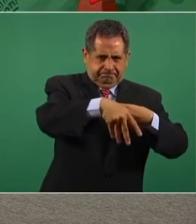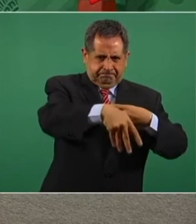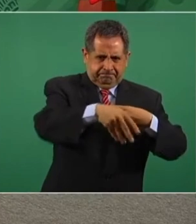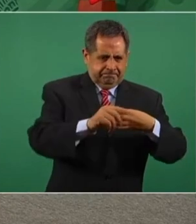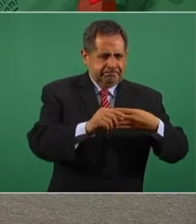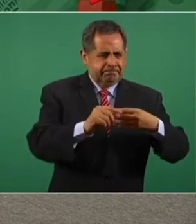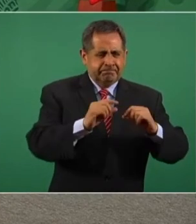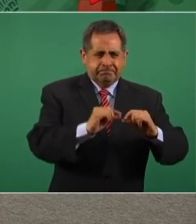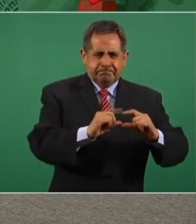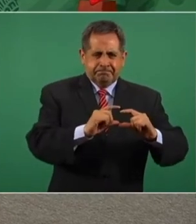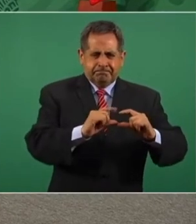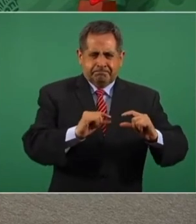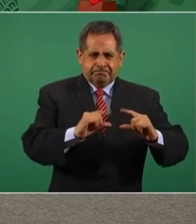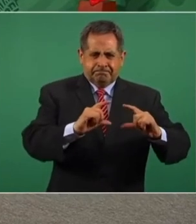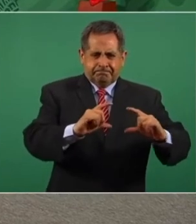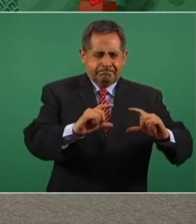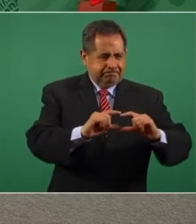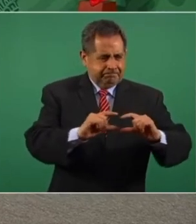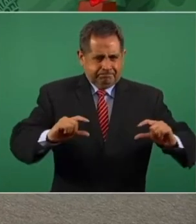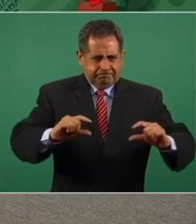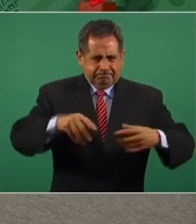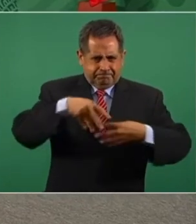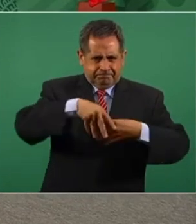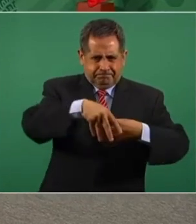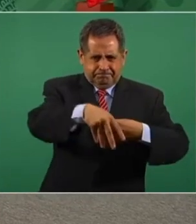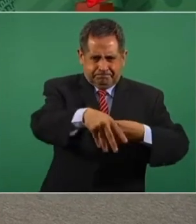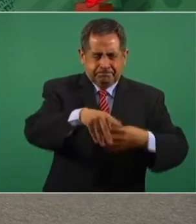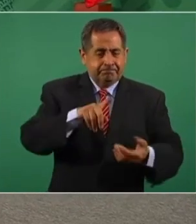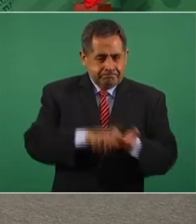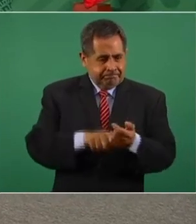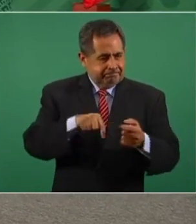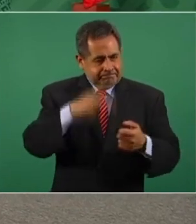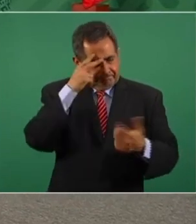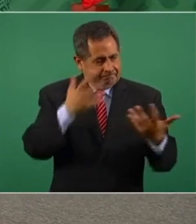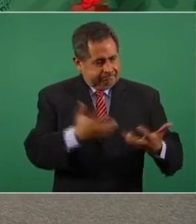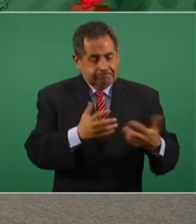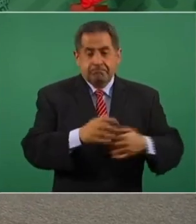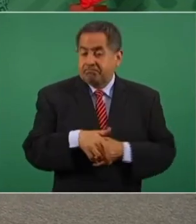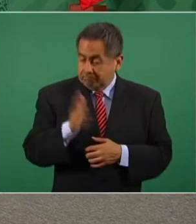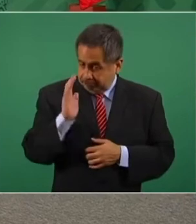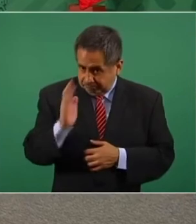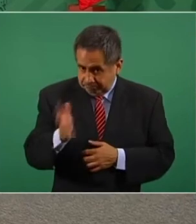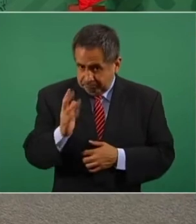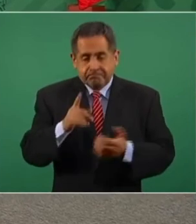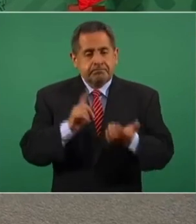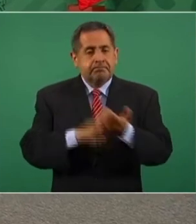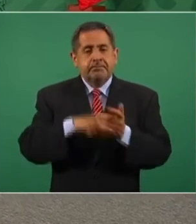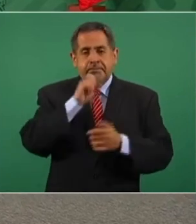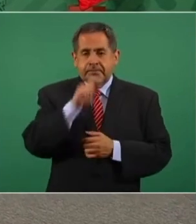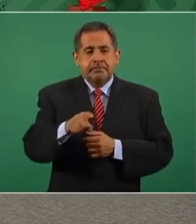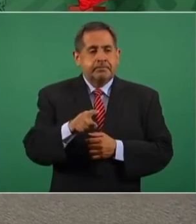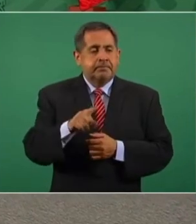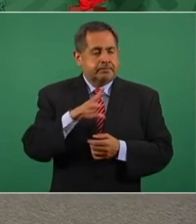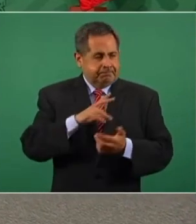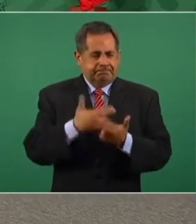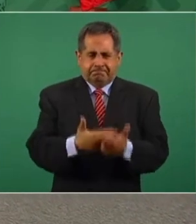es. Tenemos la mejor aplicación de vacunas